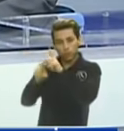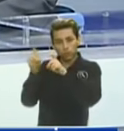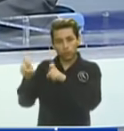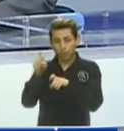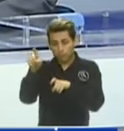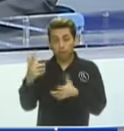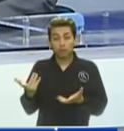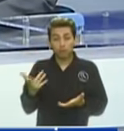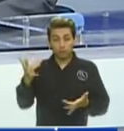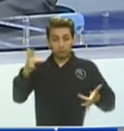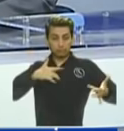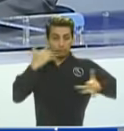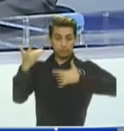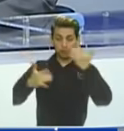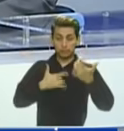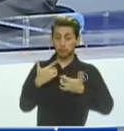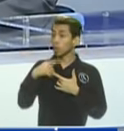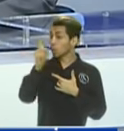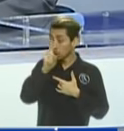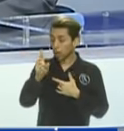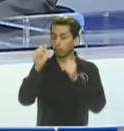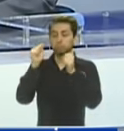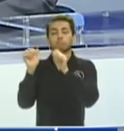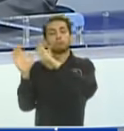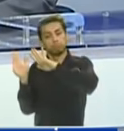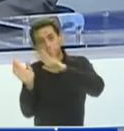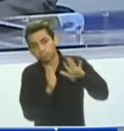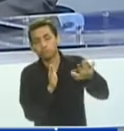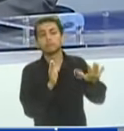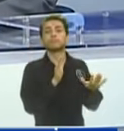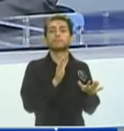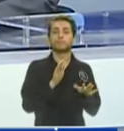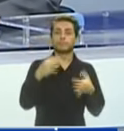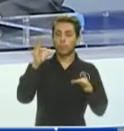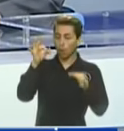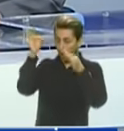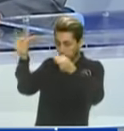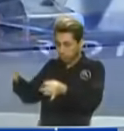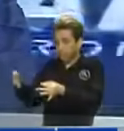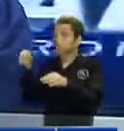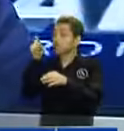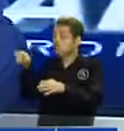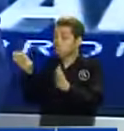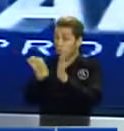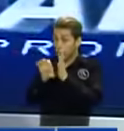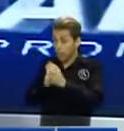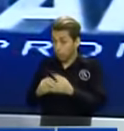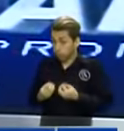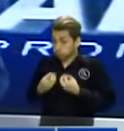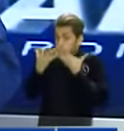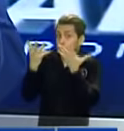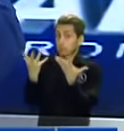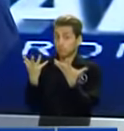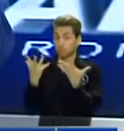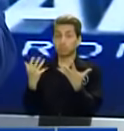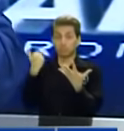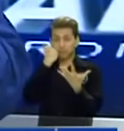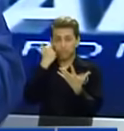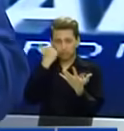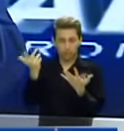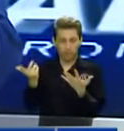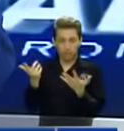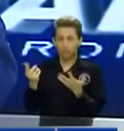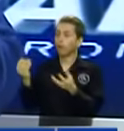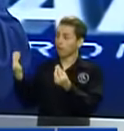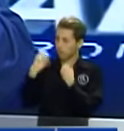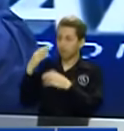síntomas? No, no los tengo. Ok, perfecto. Le dejamos una hoja y le decimos, si tiene esos síntomas, por favor al centro de salud. Si encontramos